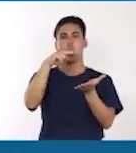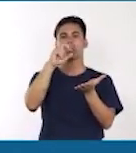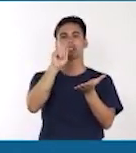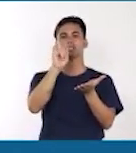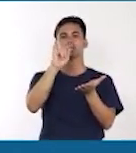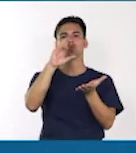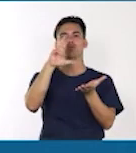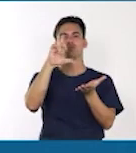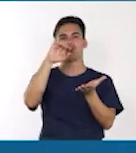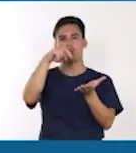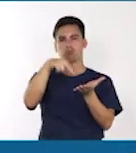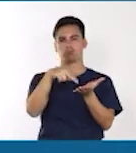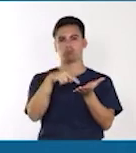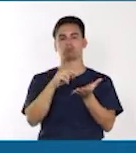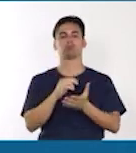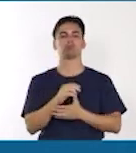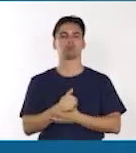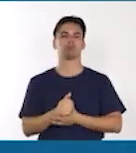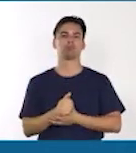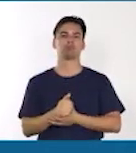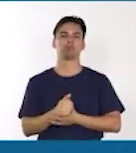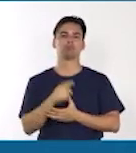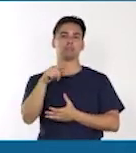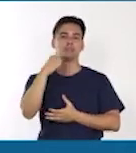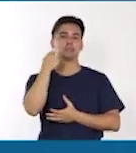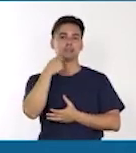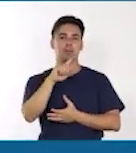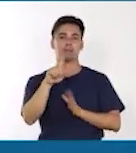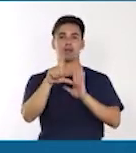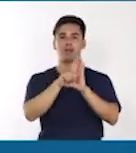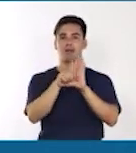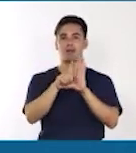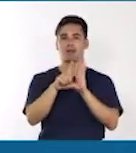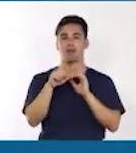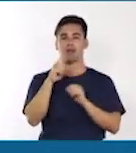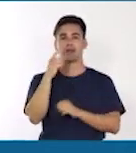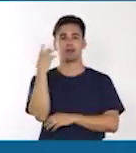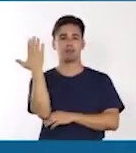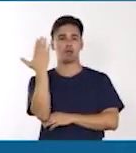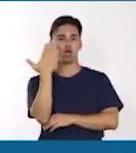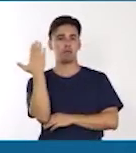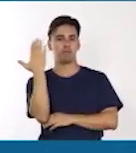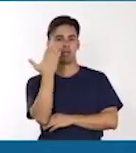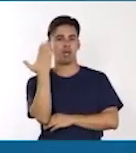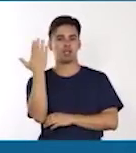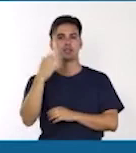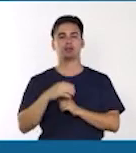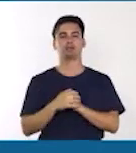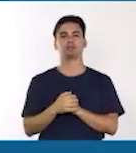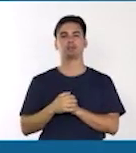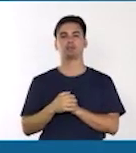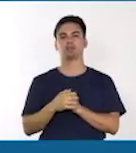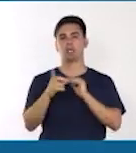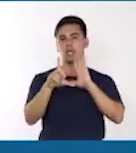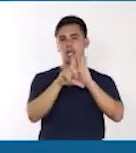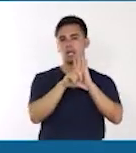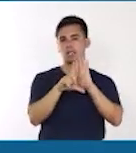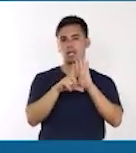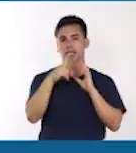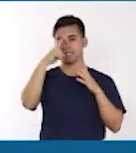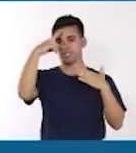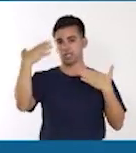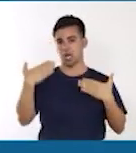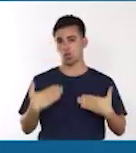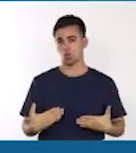número 81 del Medio Ambiente, la Ley número 41 de Salud Pública,